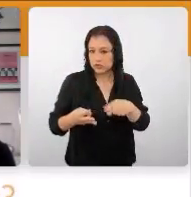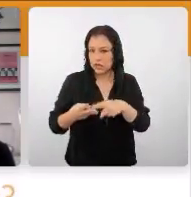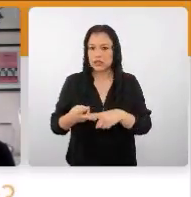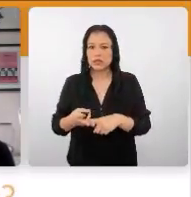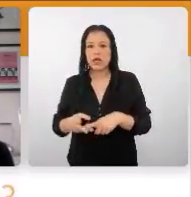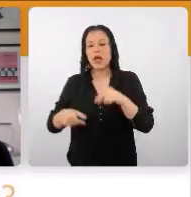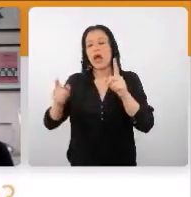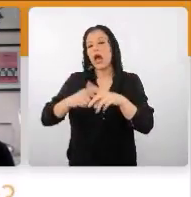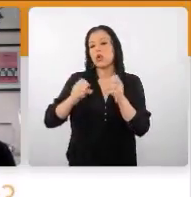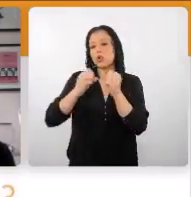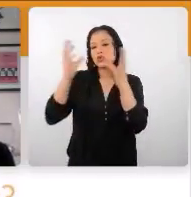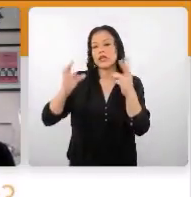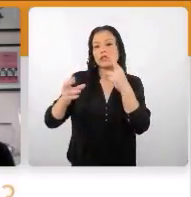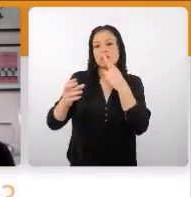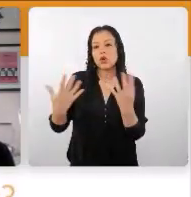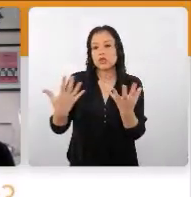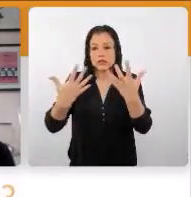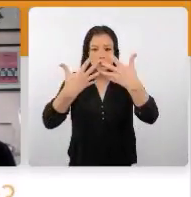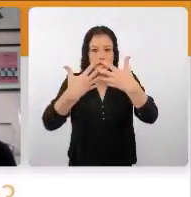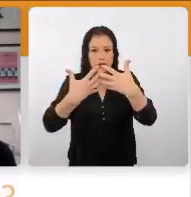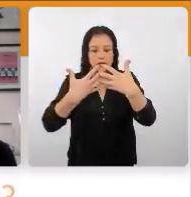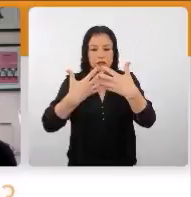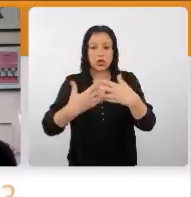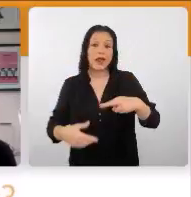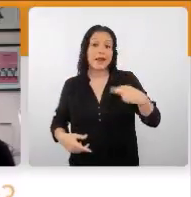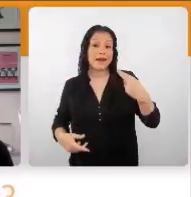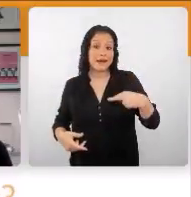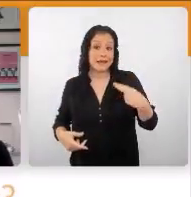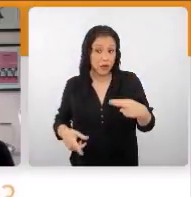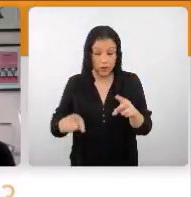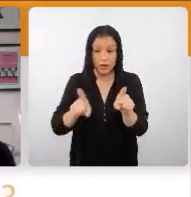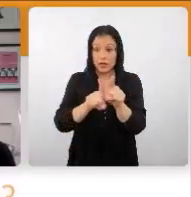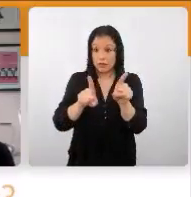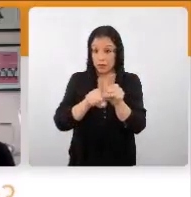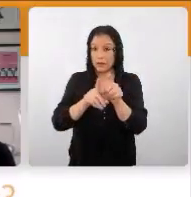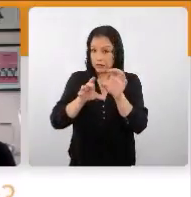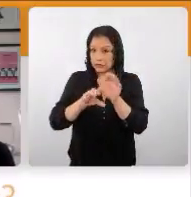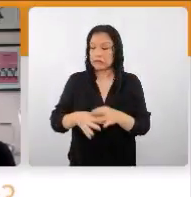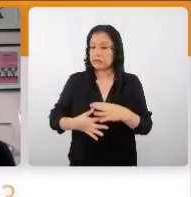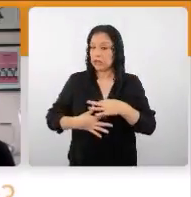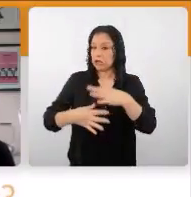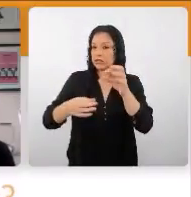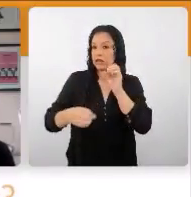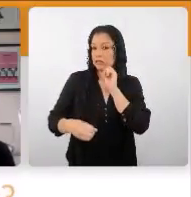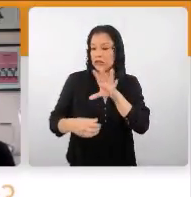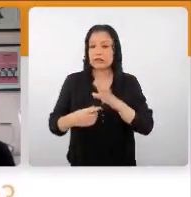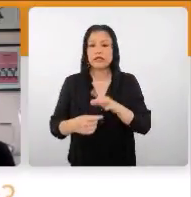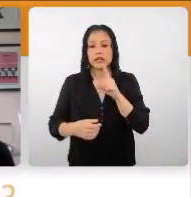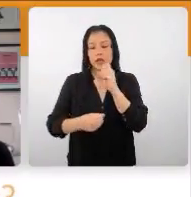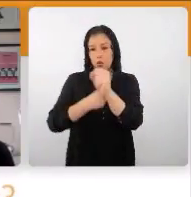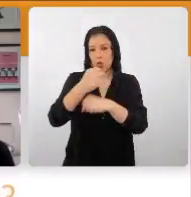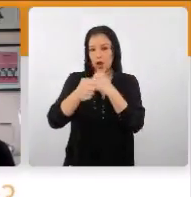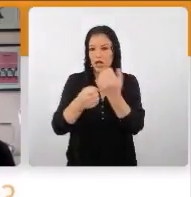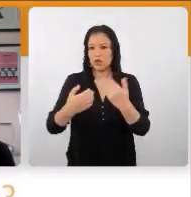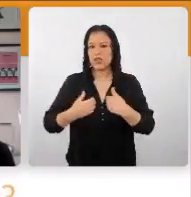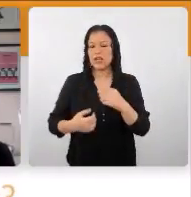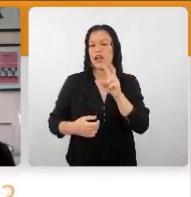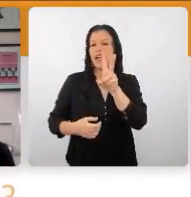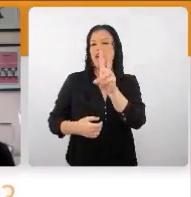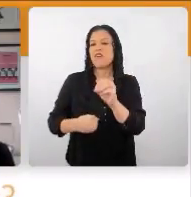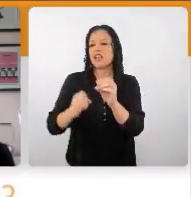hay feriados muy asociados a temas religiosos. También es interesante mencionar que al año tienen 20 días de